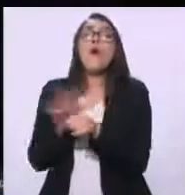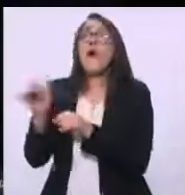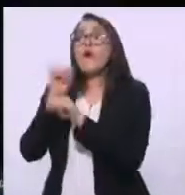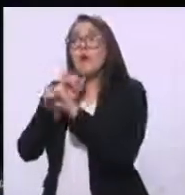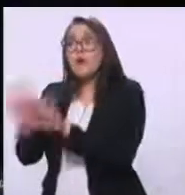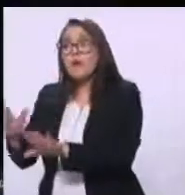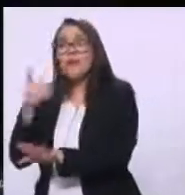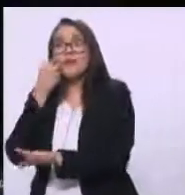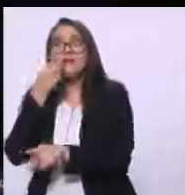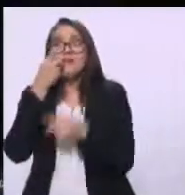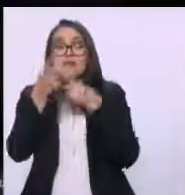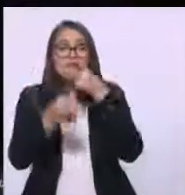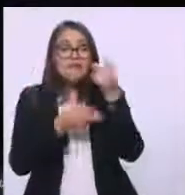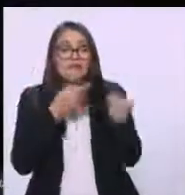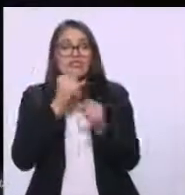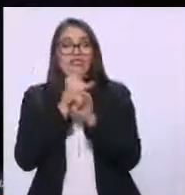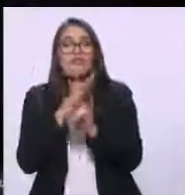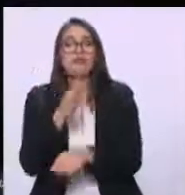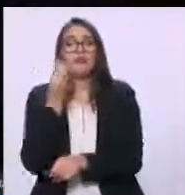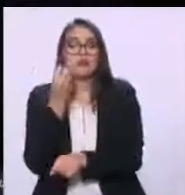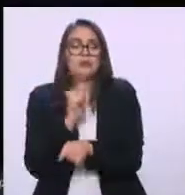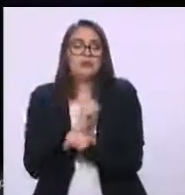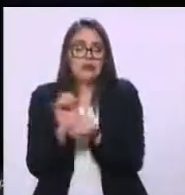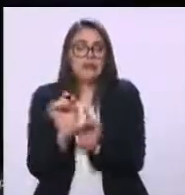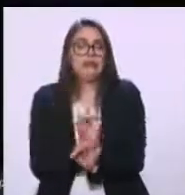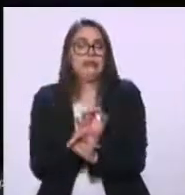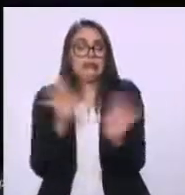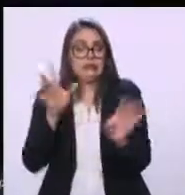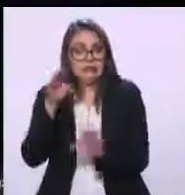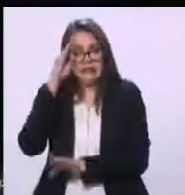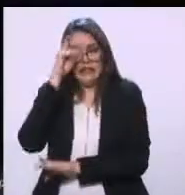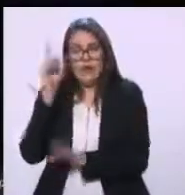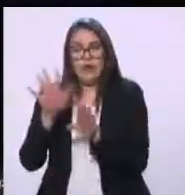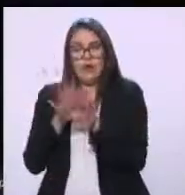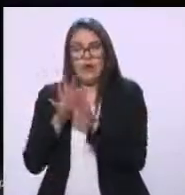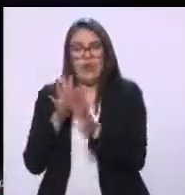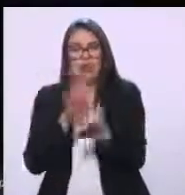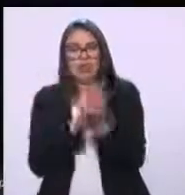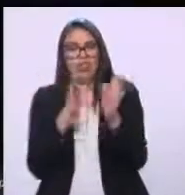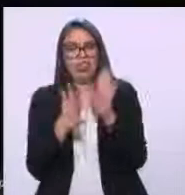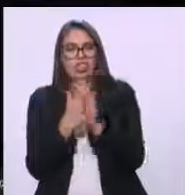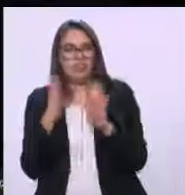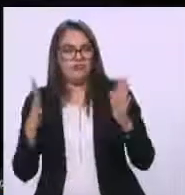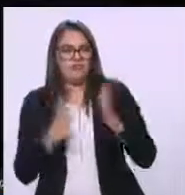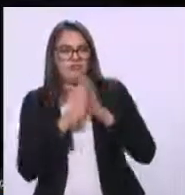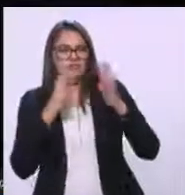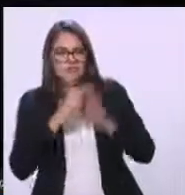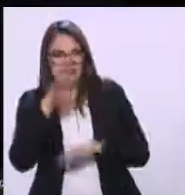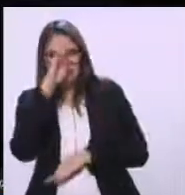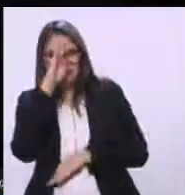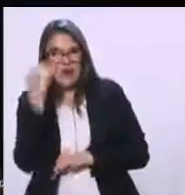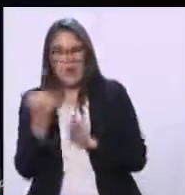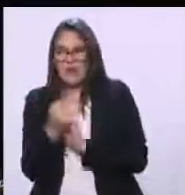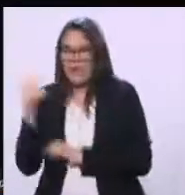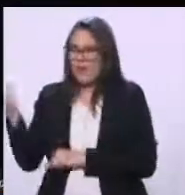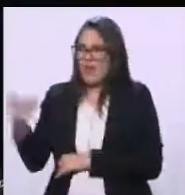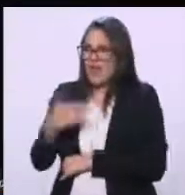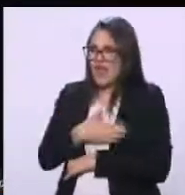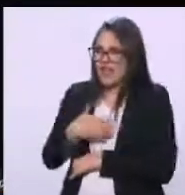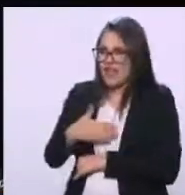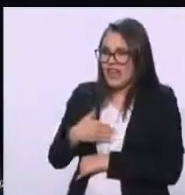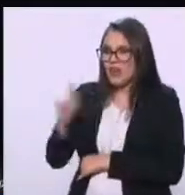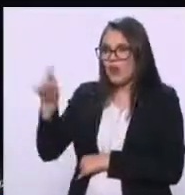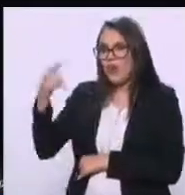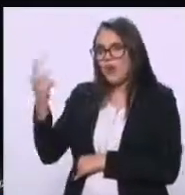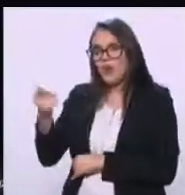información? ¿Es información sensible? ¿Tú ves ahí alguna guerra sucia que pueda involucrar, por ejemplo, a hijos de funcionarios actuales,